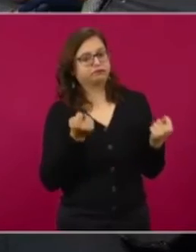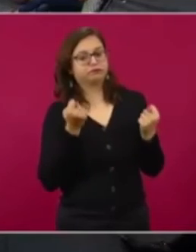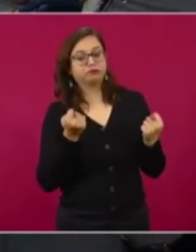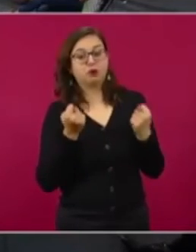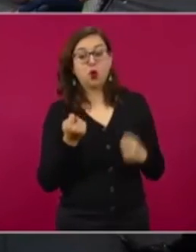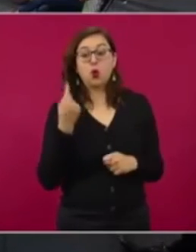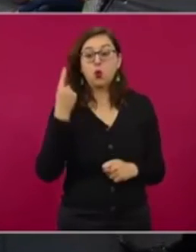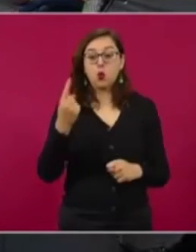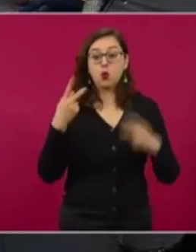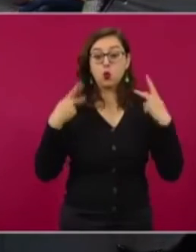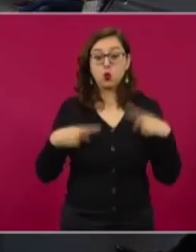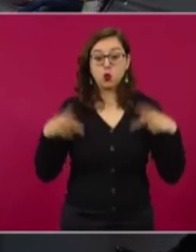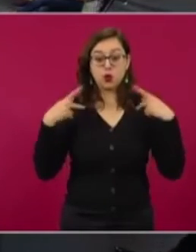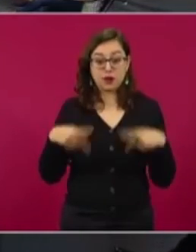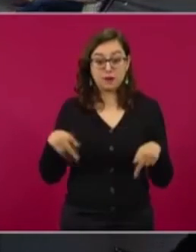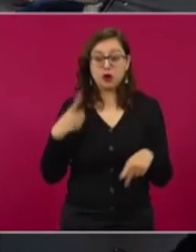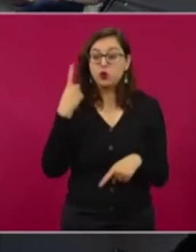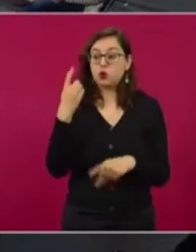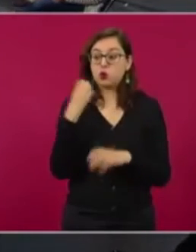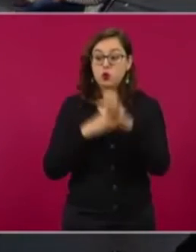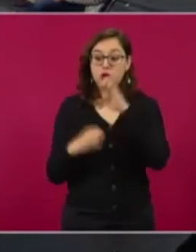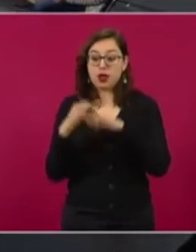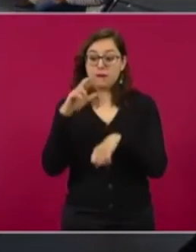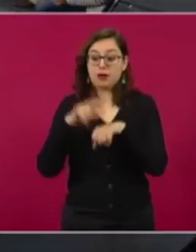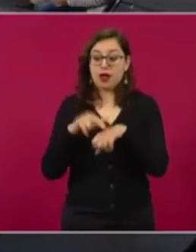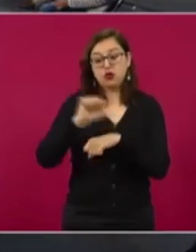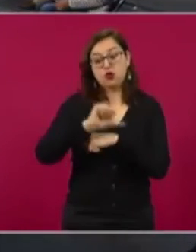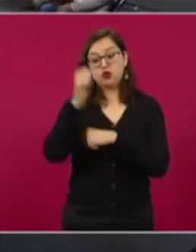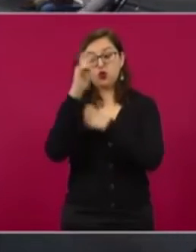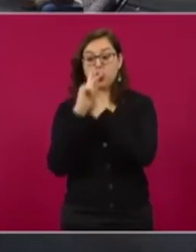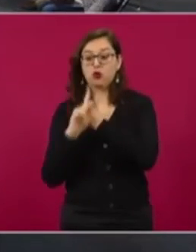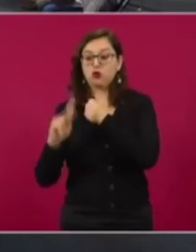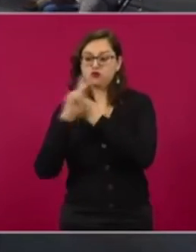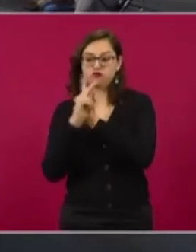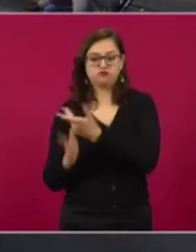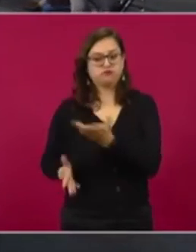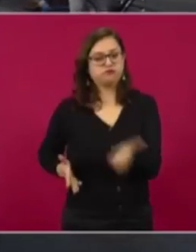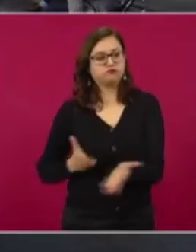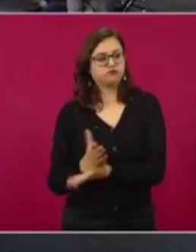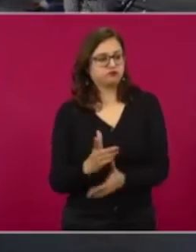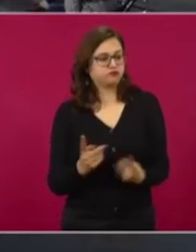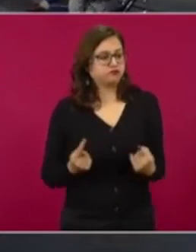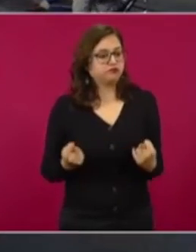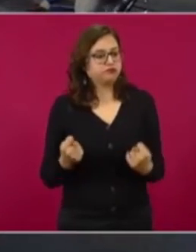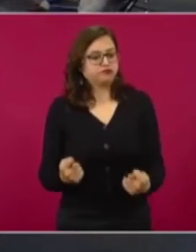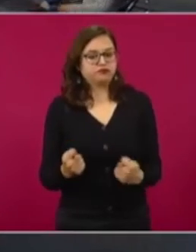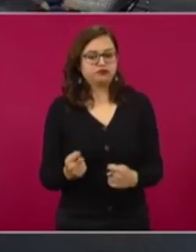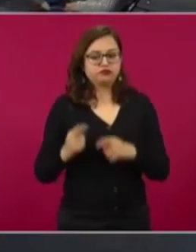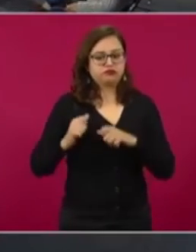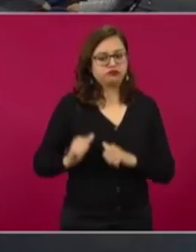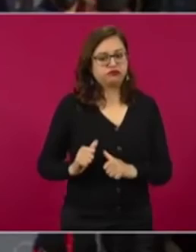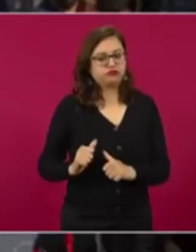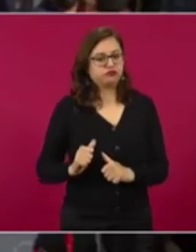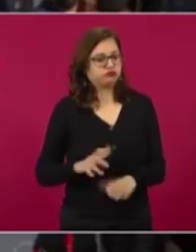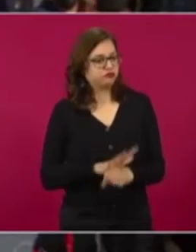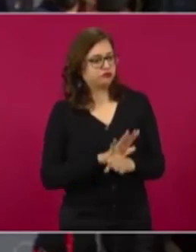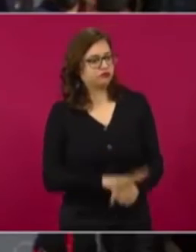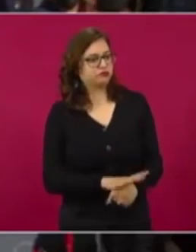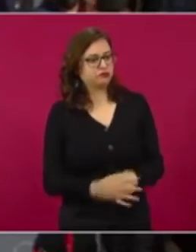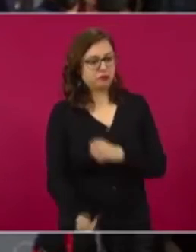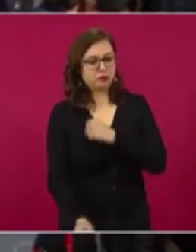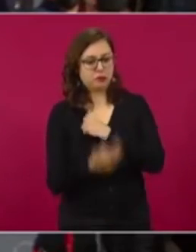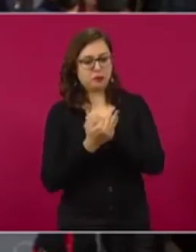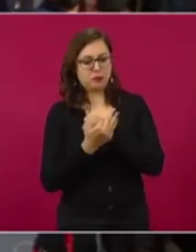persona, un embajador de otro país, presionando a las autoridades para que fallen en favor